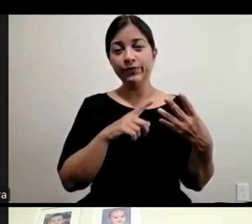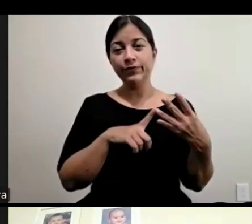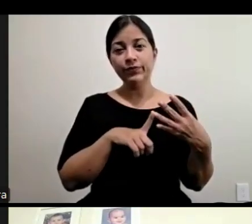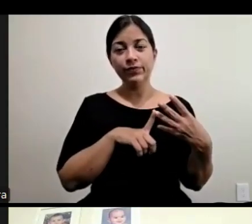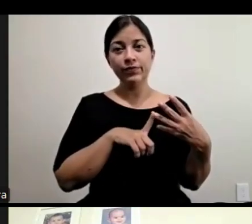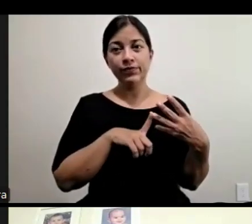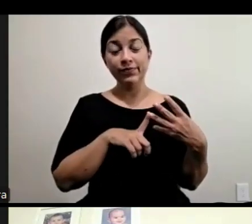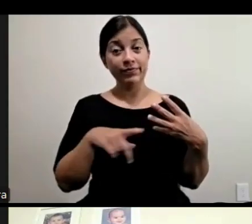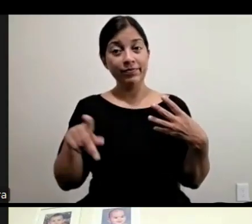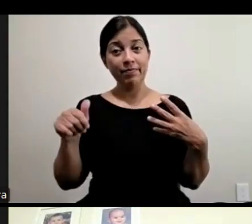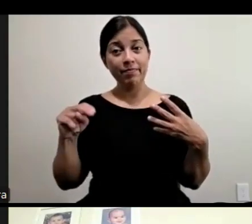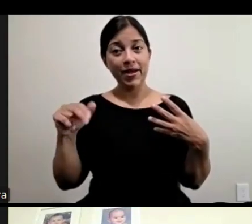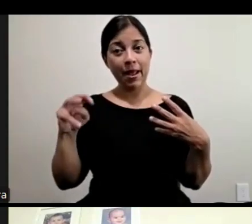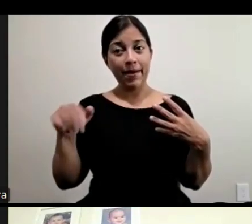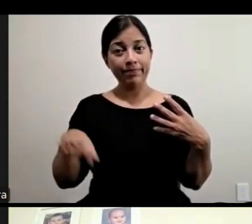Panamá,